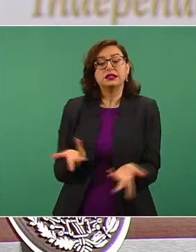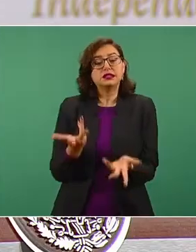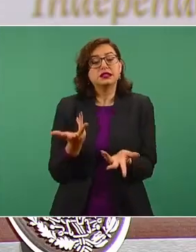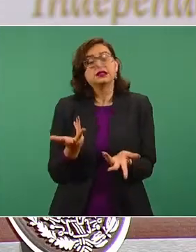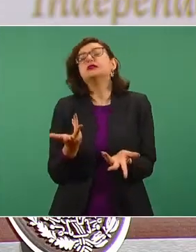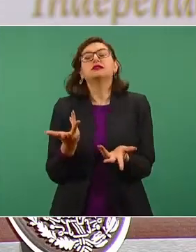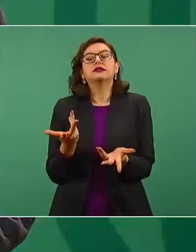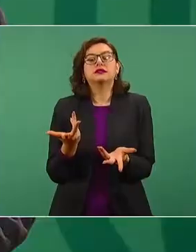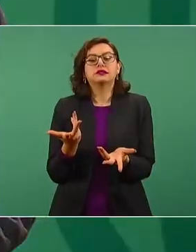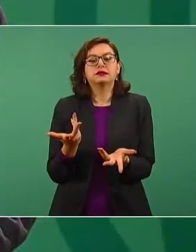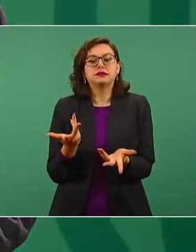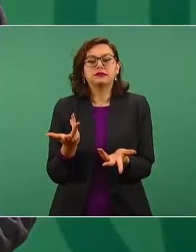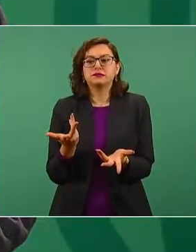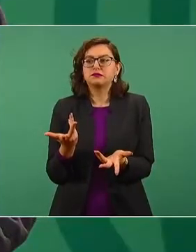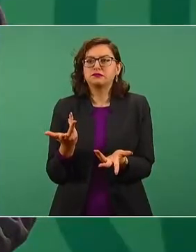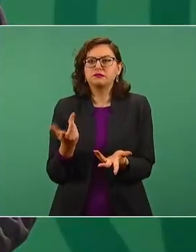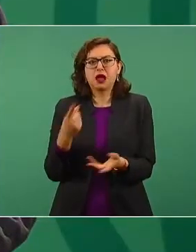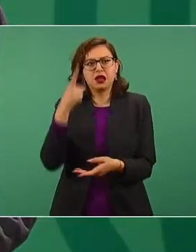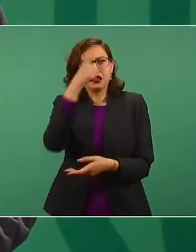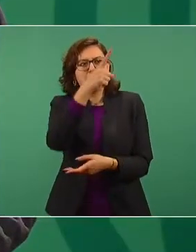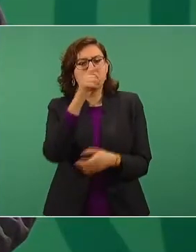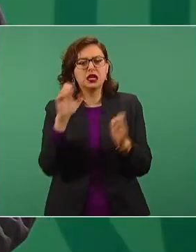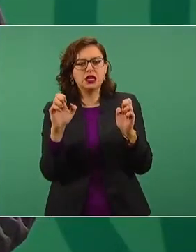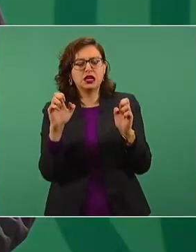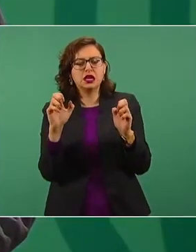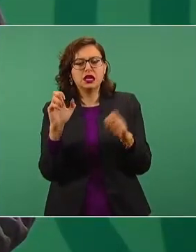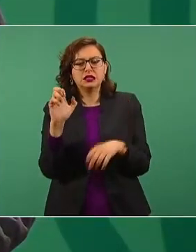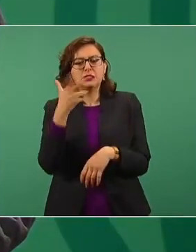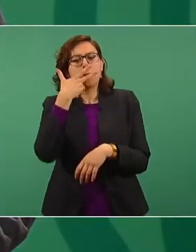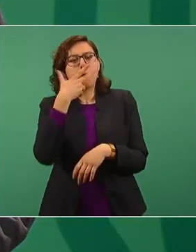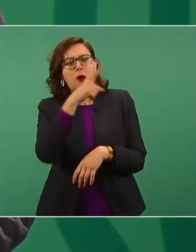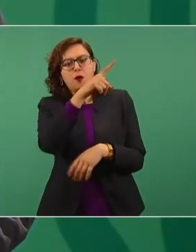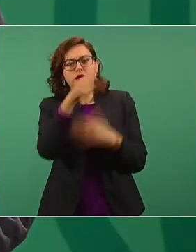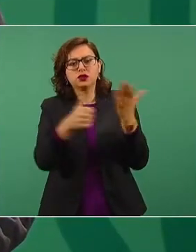las muertas de Juárez?